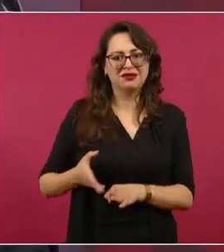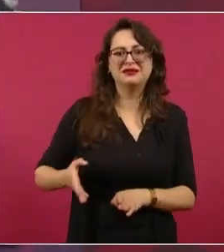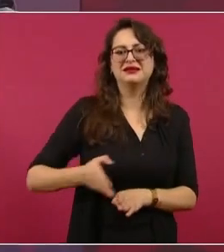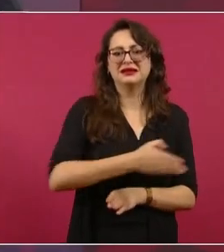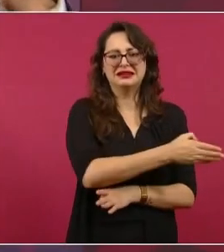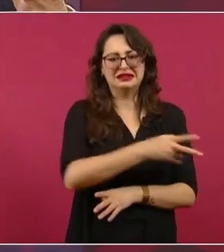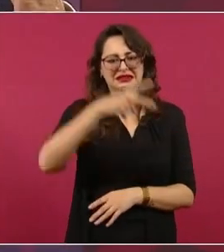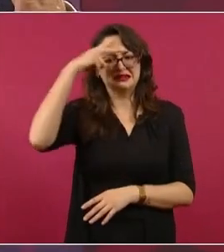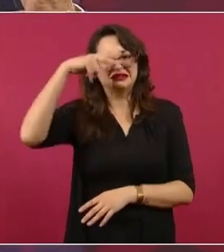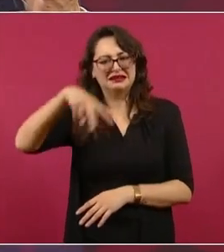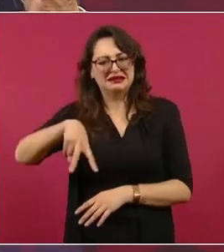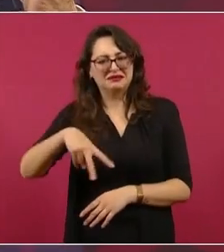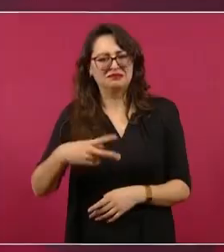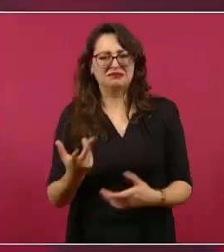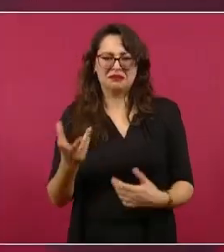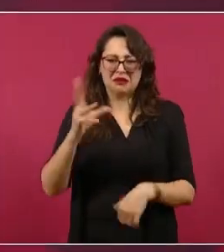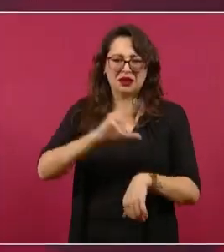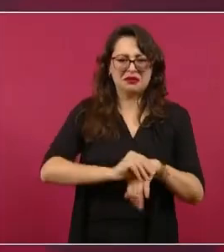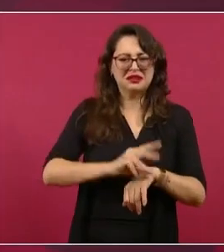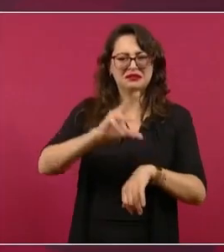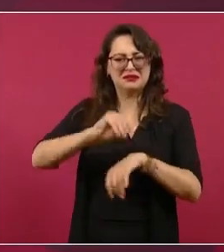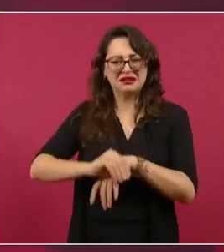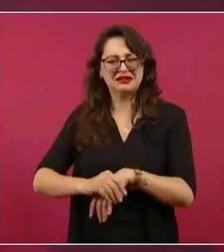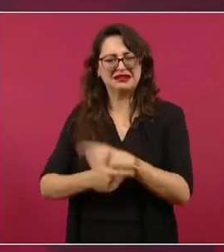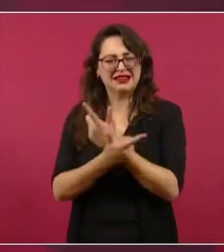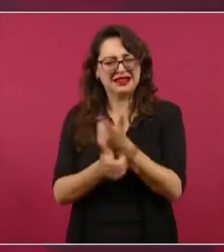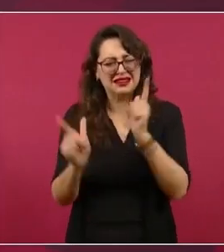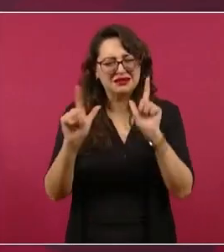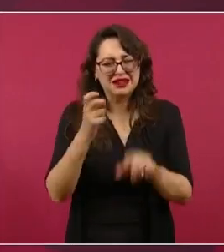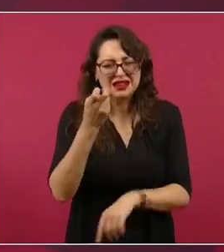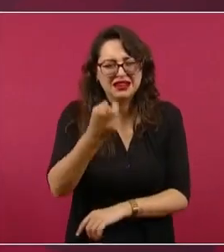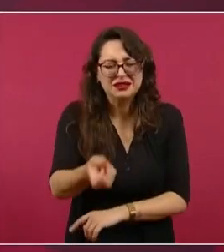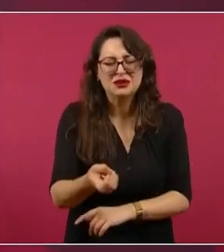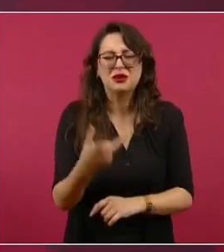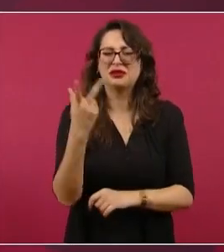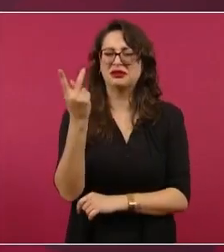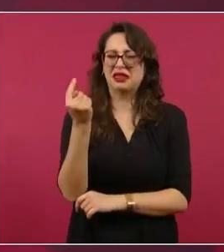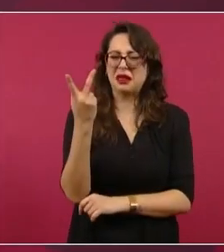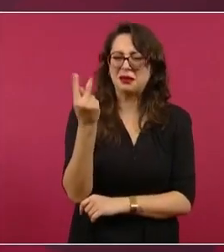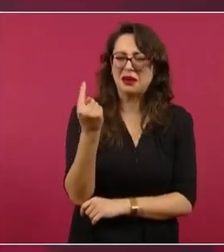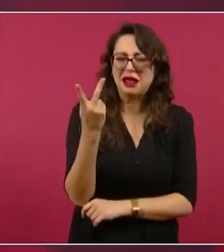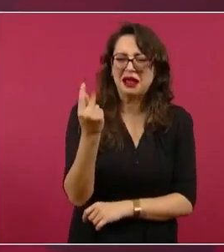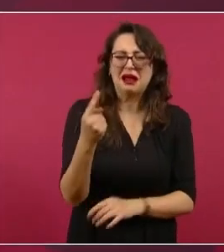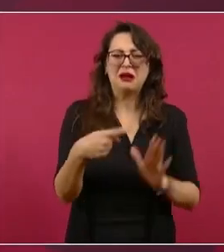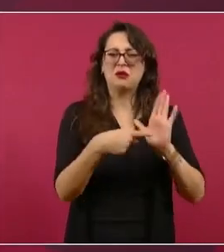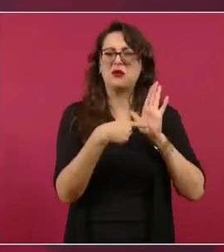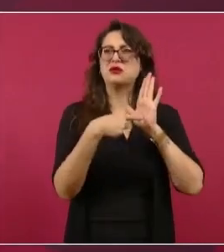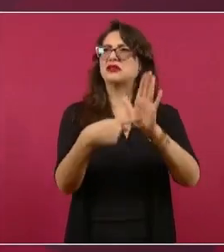imagínense, por televisión